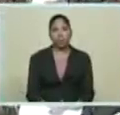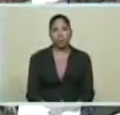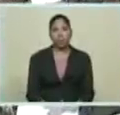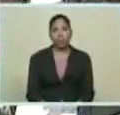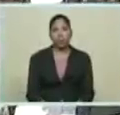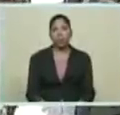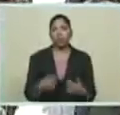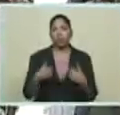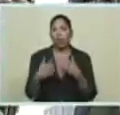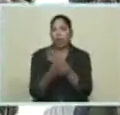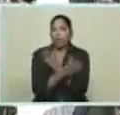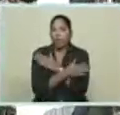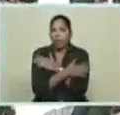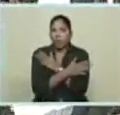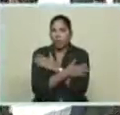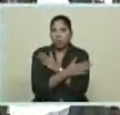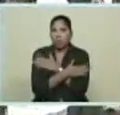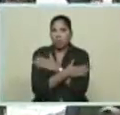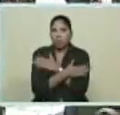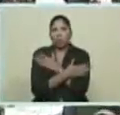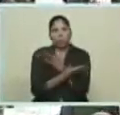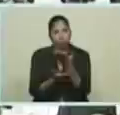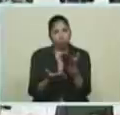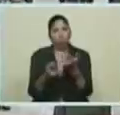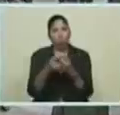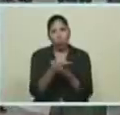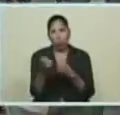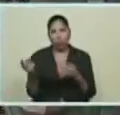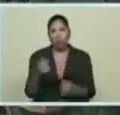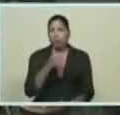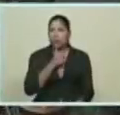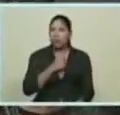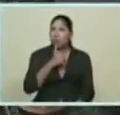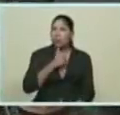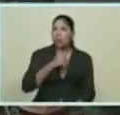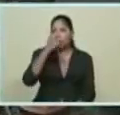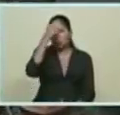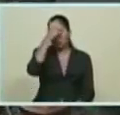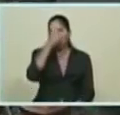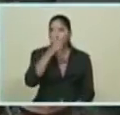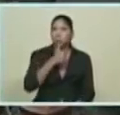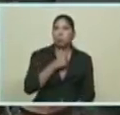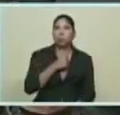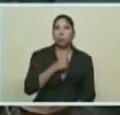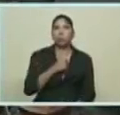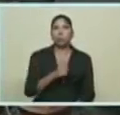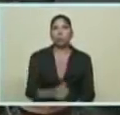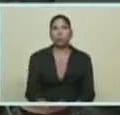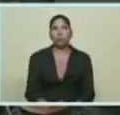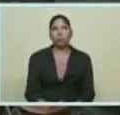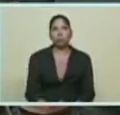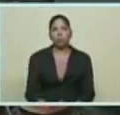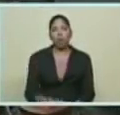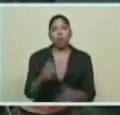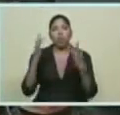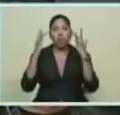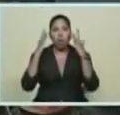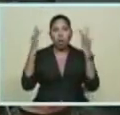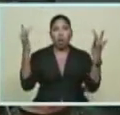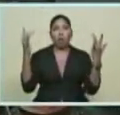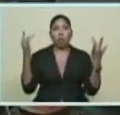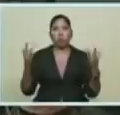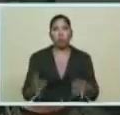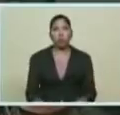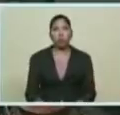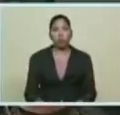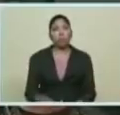2017. Los felicito. Valientes, pacientes, sabios soldados de la patria. Hay que ver